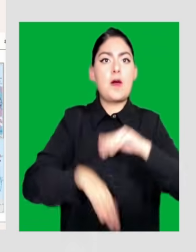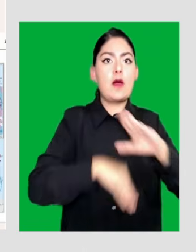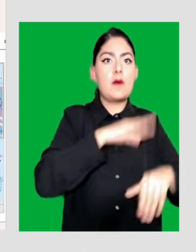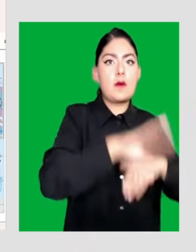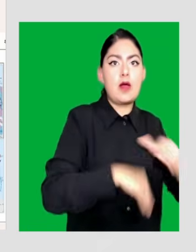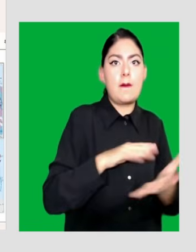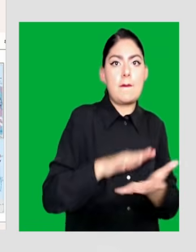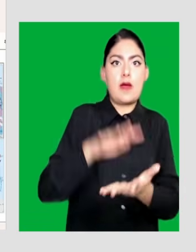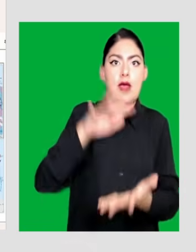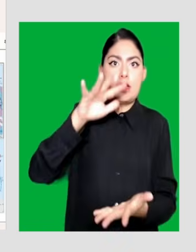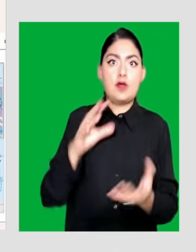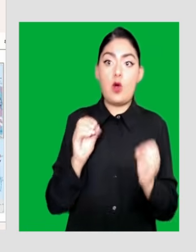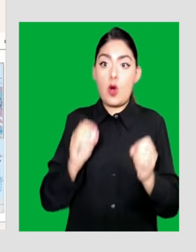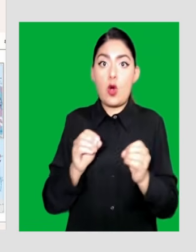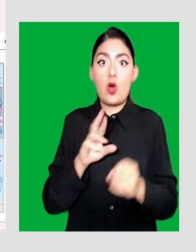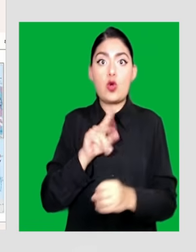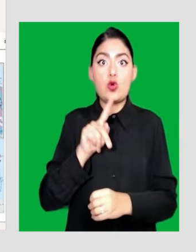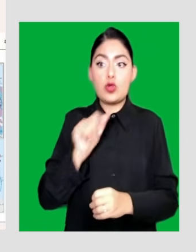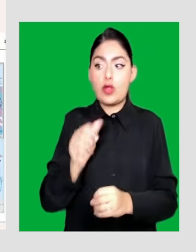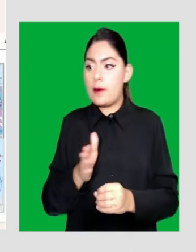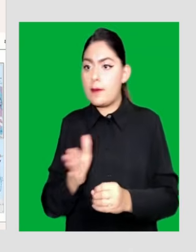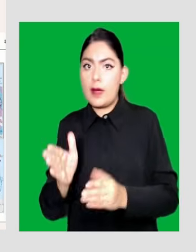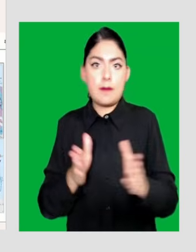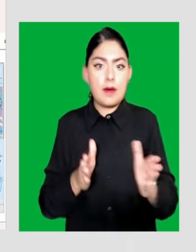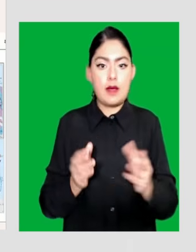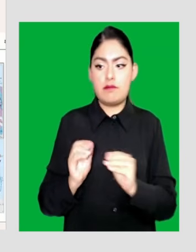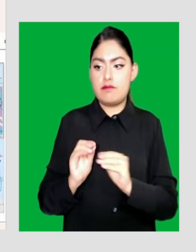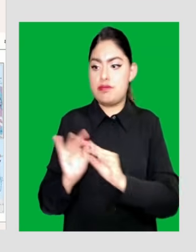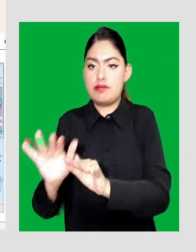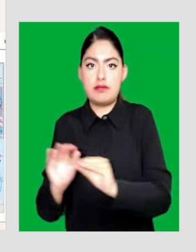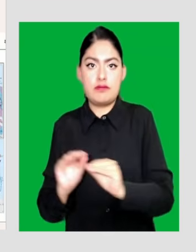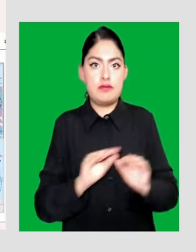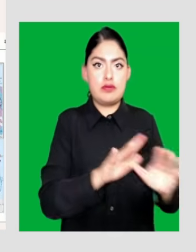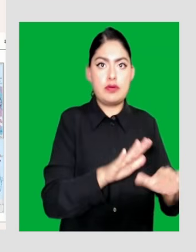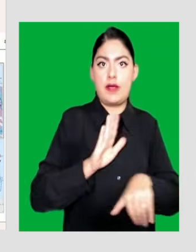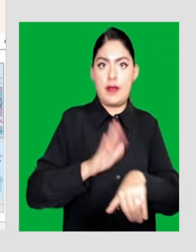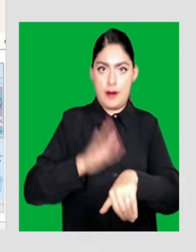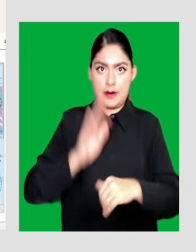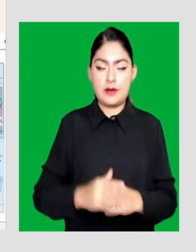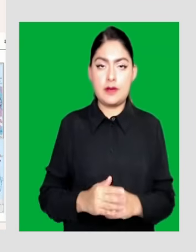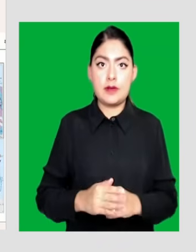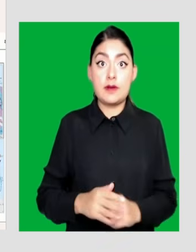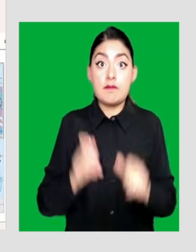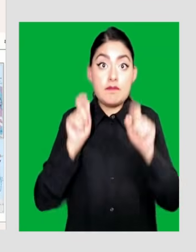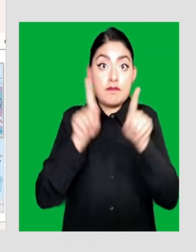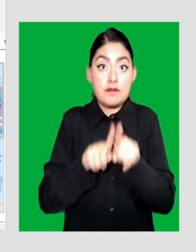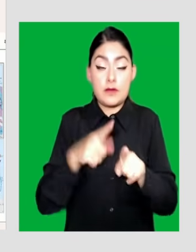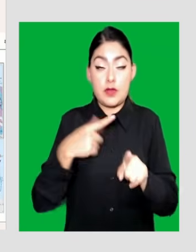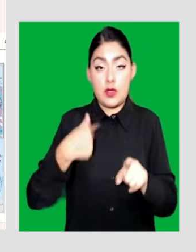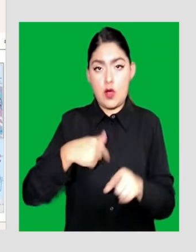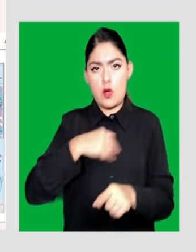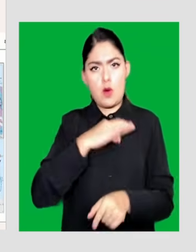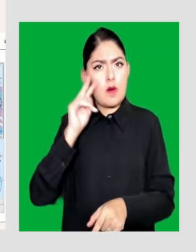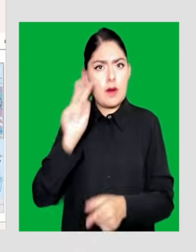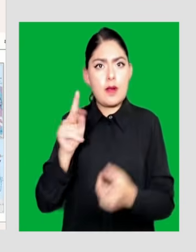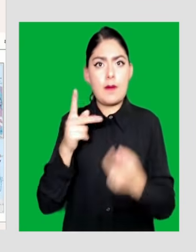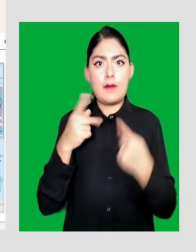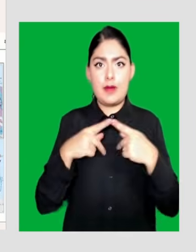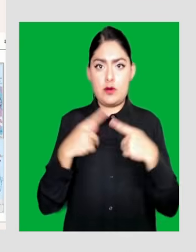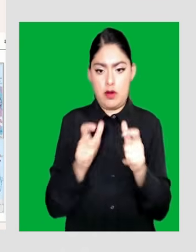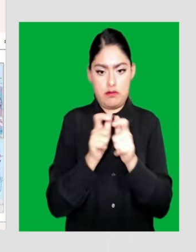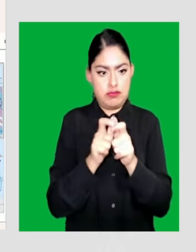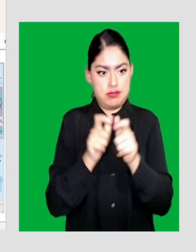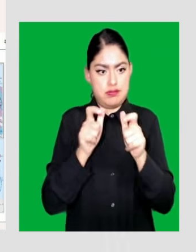con los registros agrarios nacionales alrededor de Puebla, o datos sobre los migrantes que cruzan México, como en